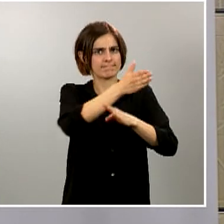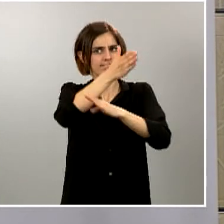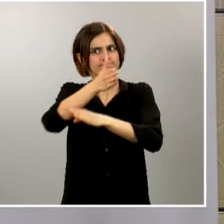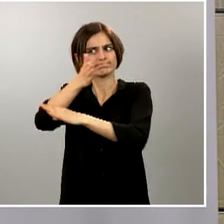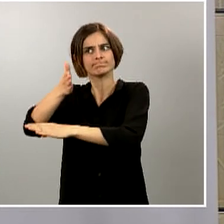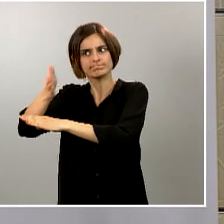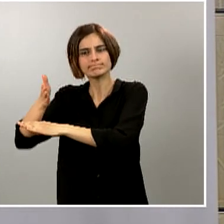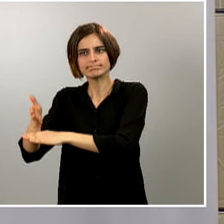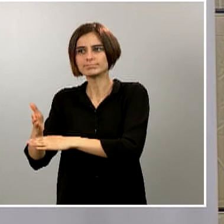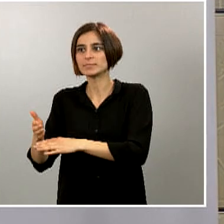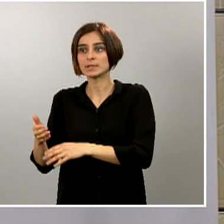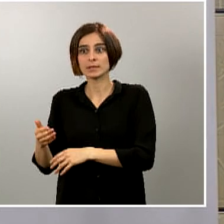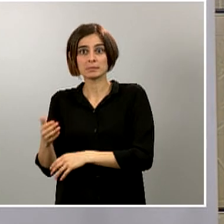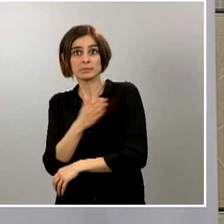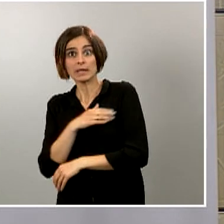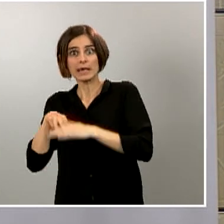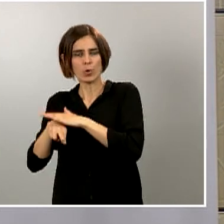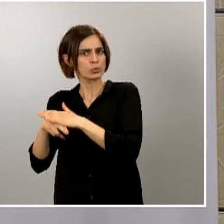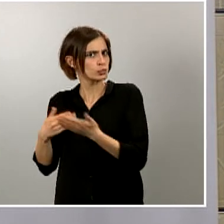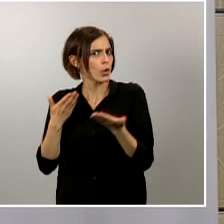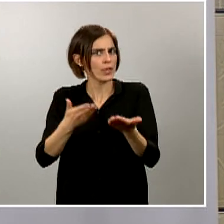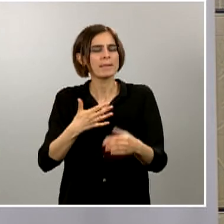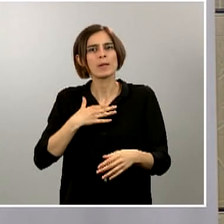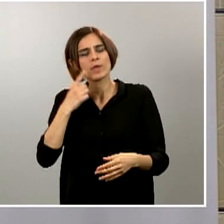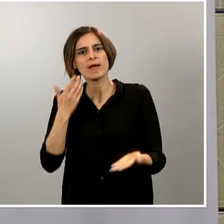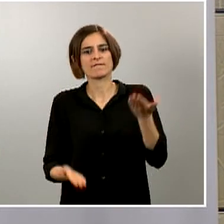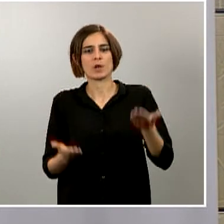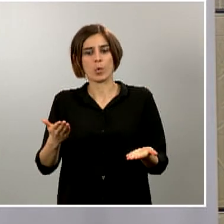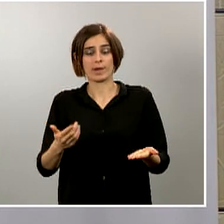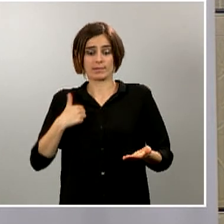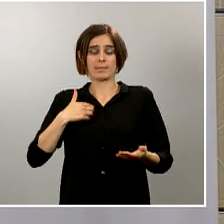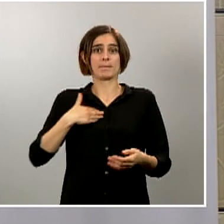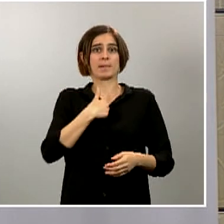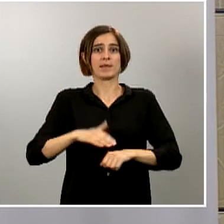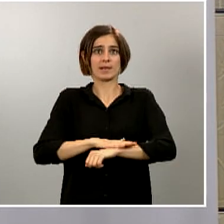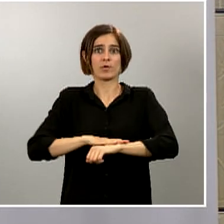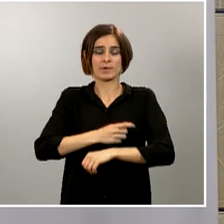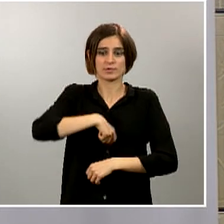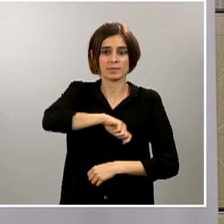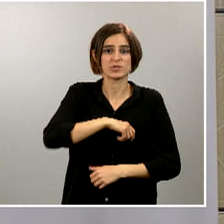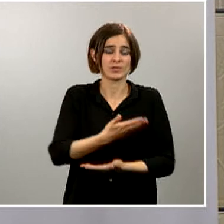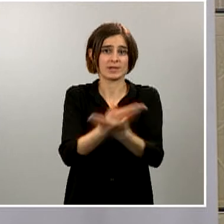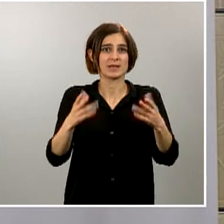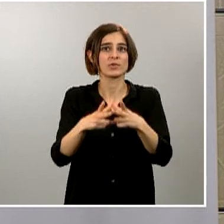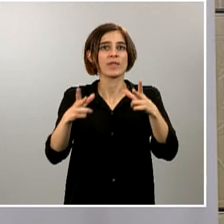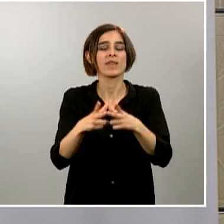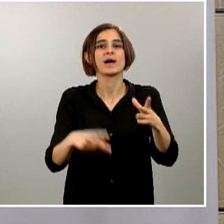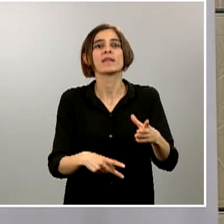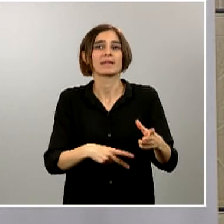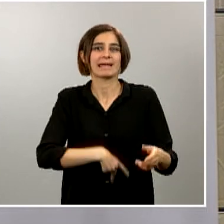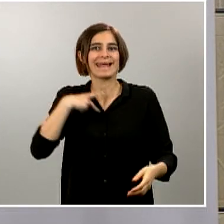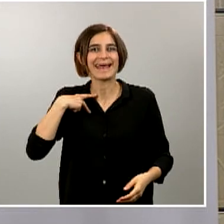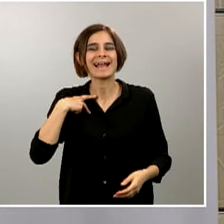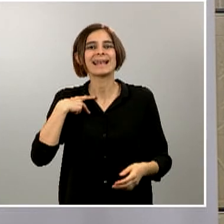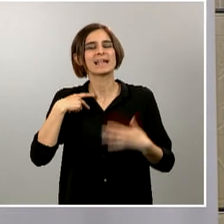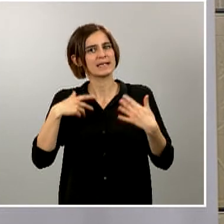haciendo el Gobierno español, el Ministerio de Sanidad y el conjunto del sistema sanitario español para la respuesta. Ha sido una misión muy provechosa para el Gobierno